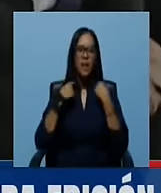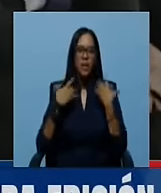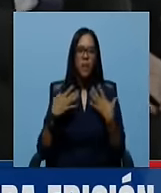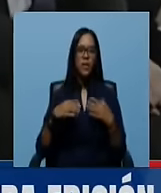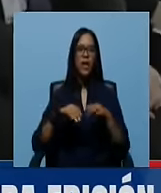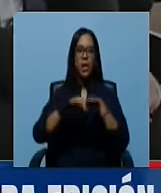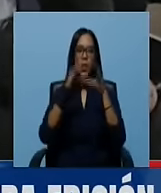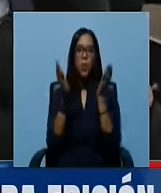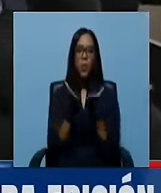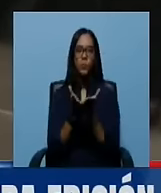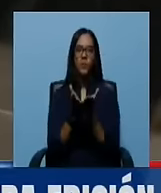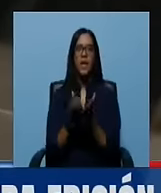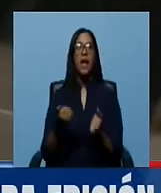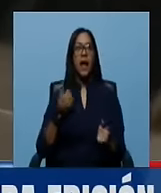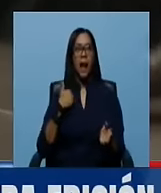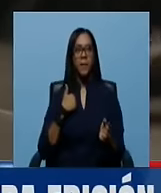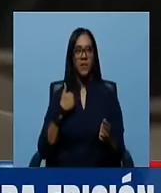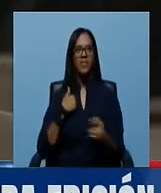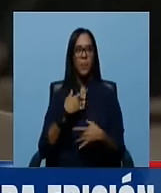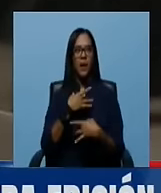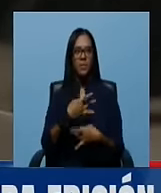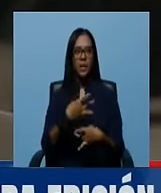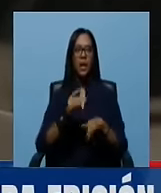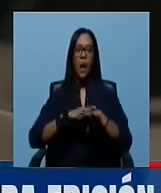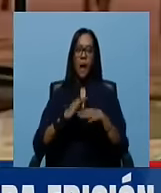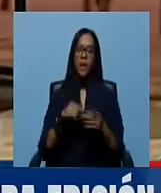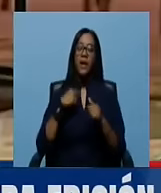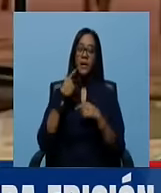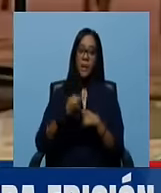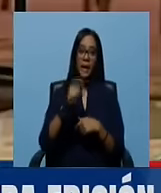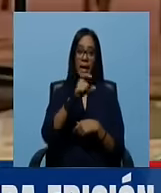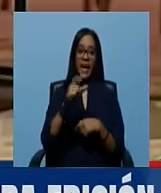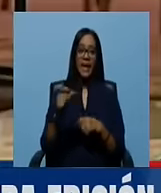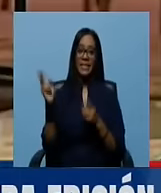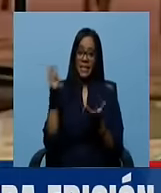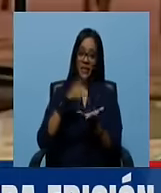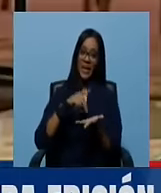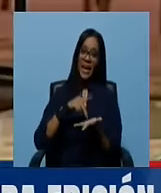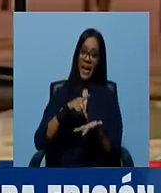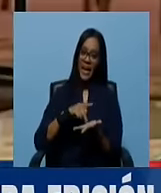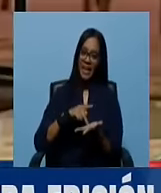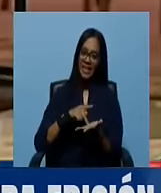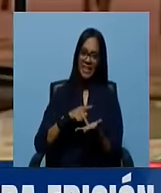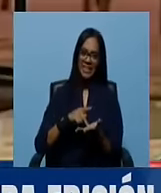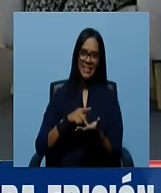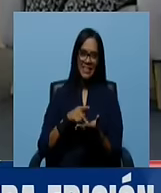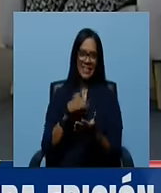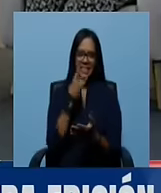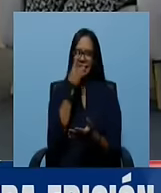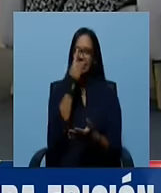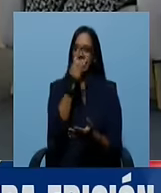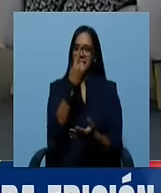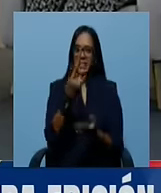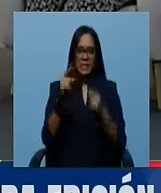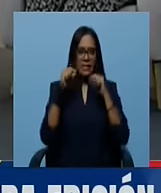mundo. Aprovechemos ese interés, porque después que la gente viene, quedan